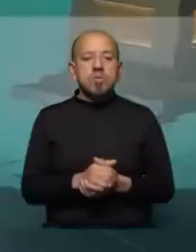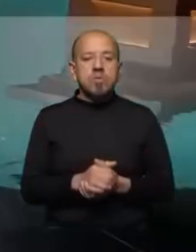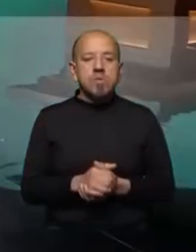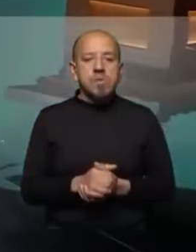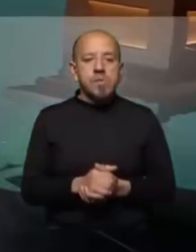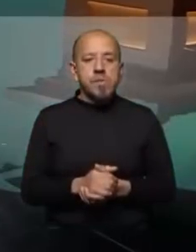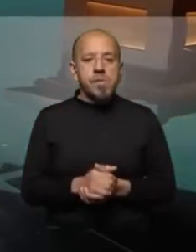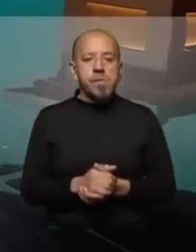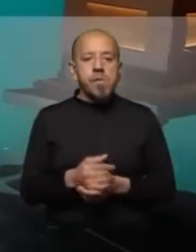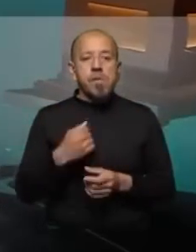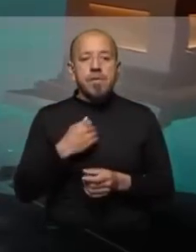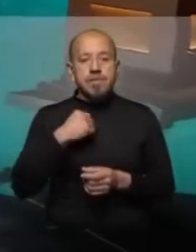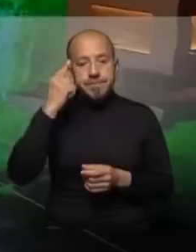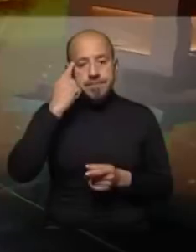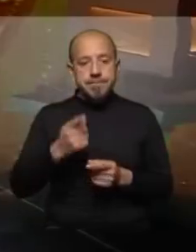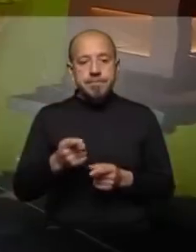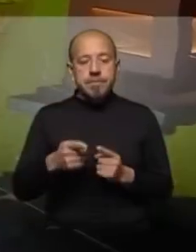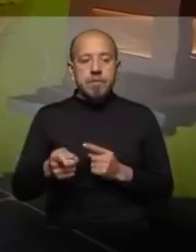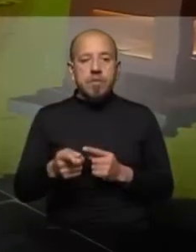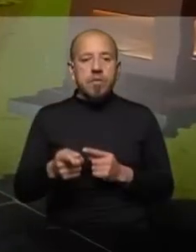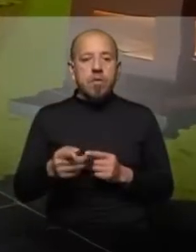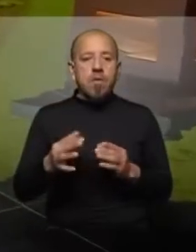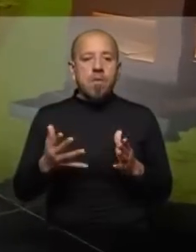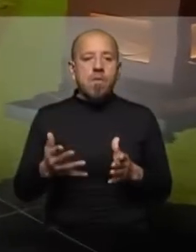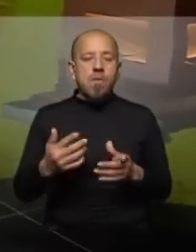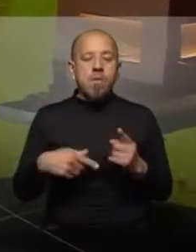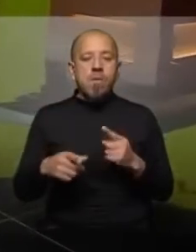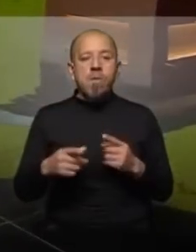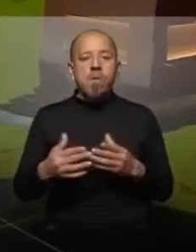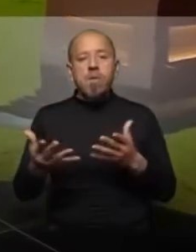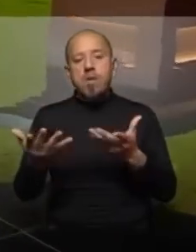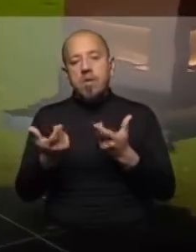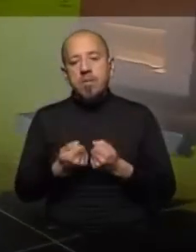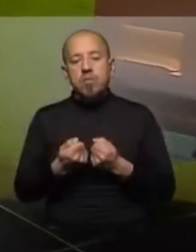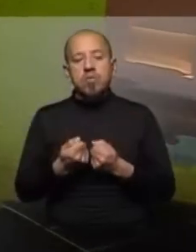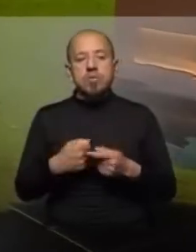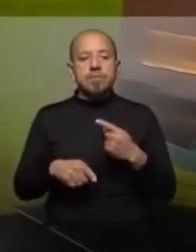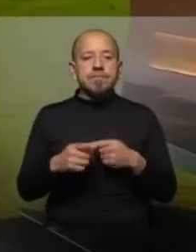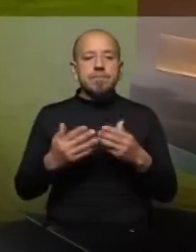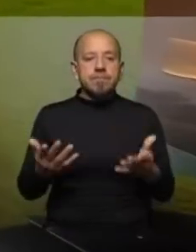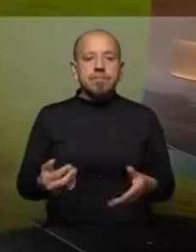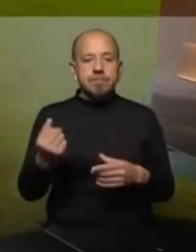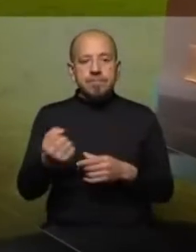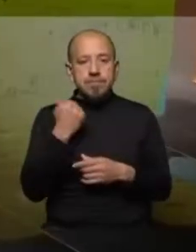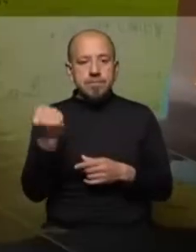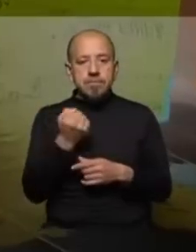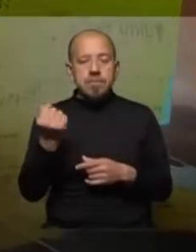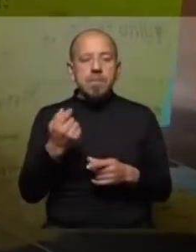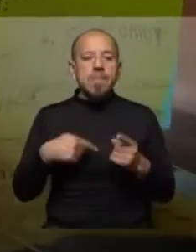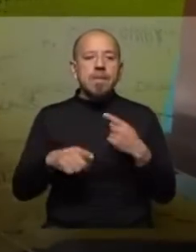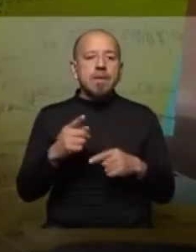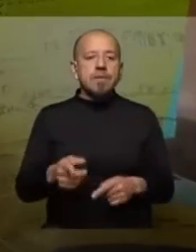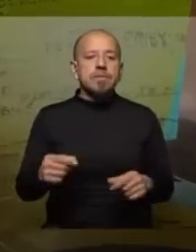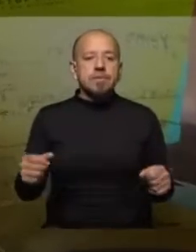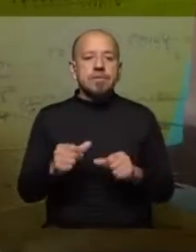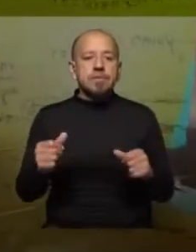consideramos que el resultado electoral este significa un apoyo este un espal importante para la conducción que se venía